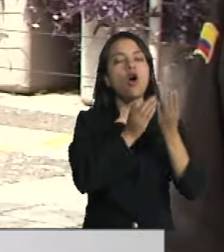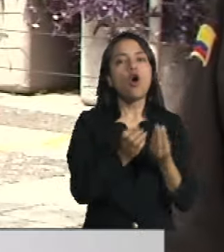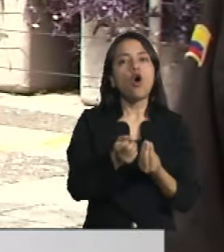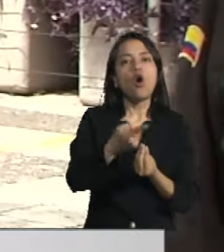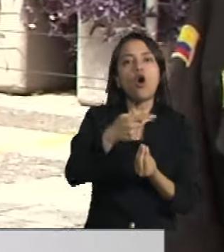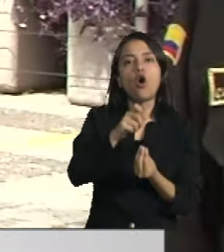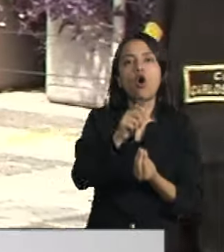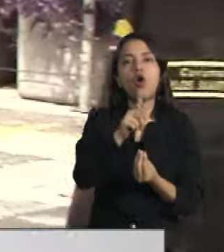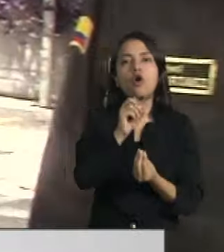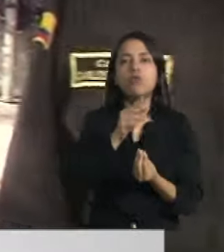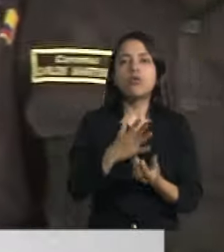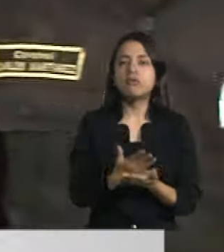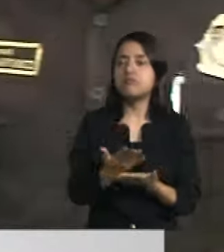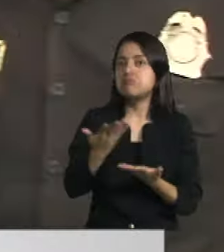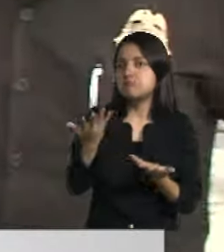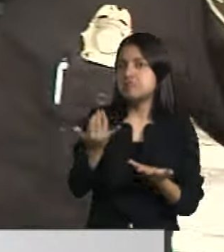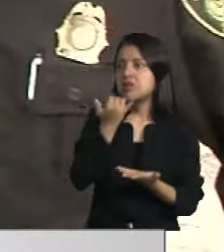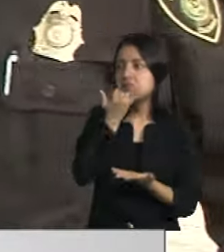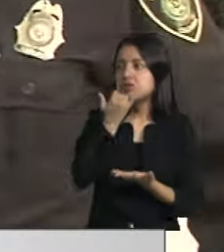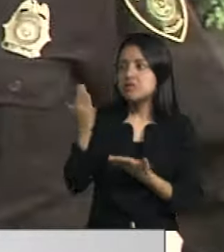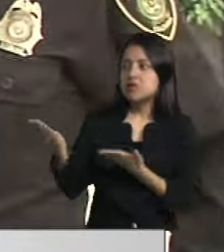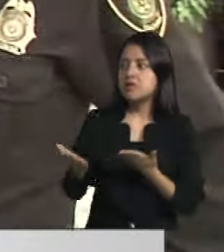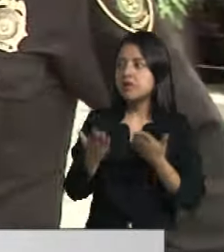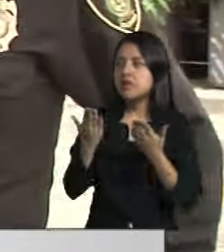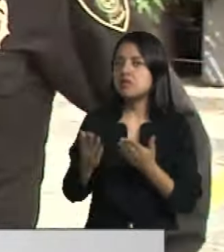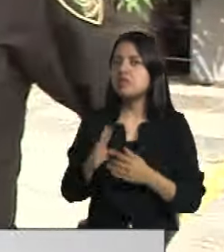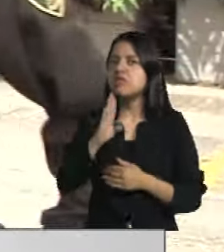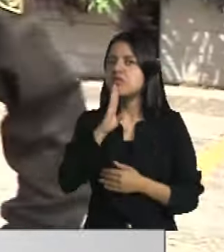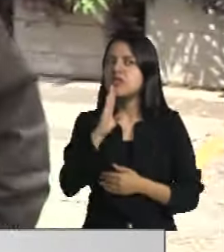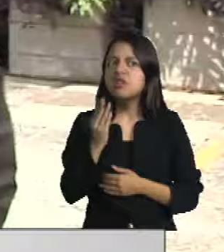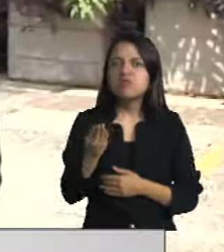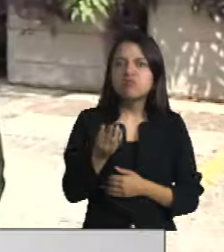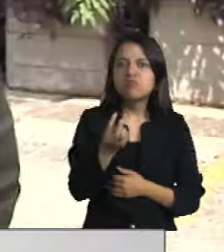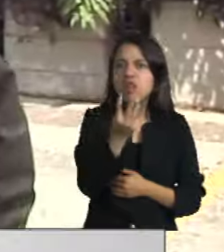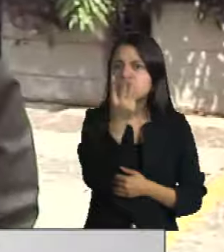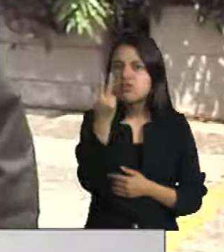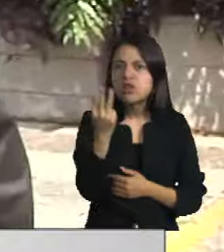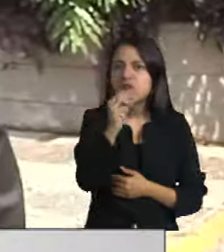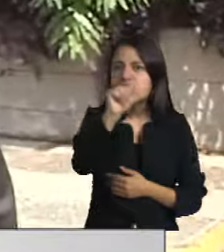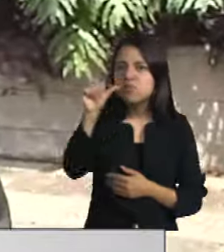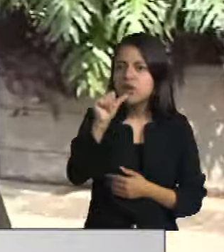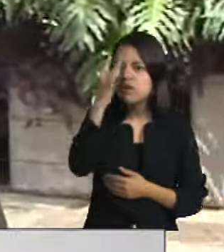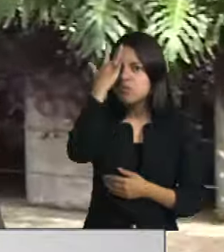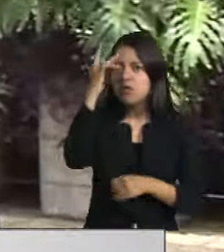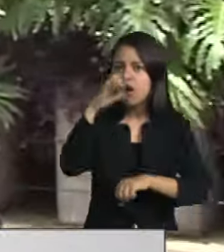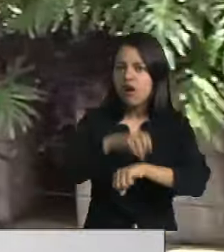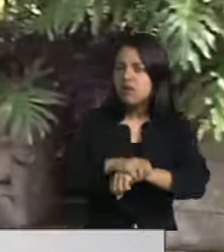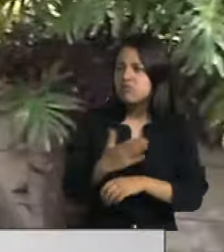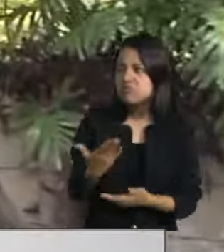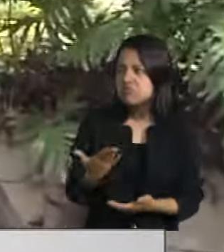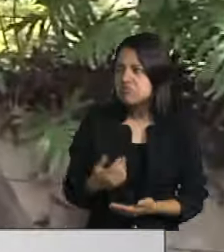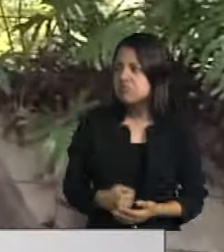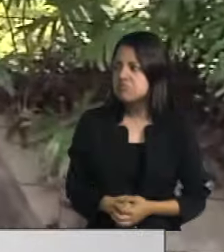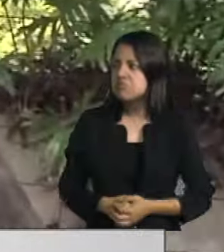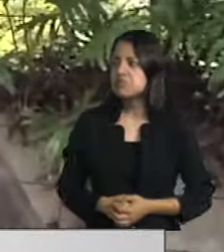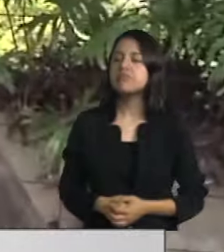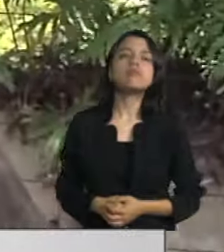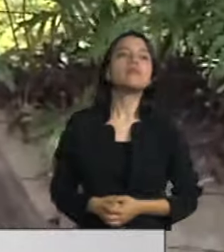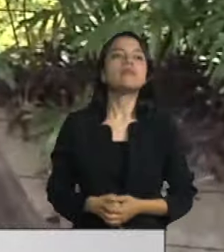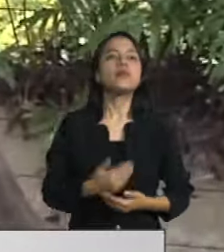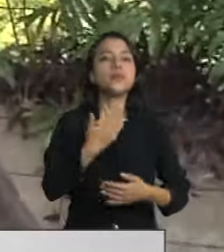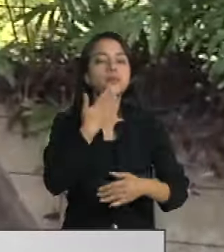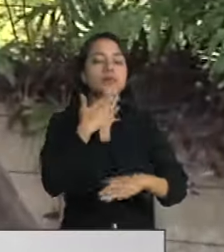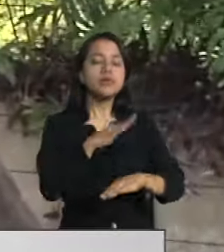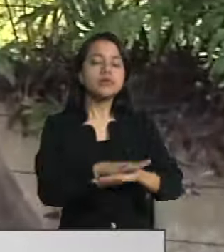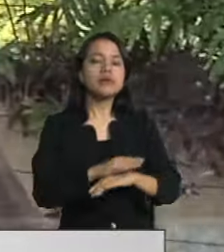algunas particularidades. Coronel, bienvenido a Noticentro 1 CMI. ¿Quiénes son estas mujeres y por qué fueron capturadas? Buenas tardes. Esta es una operación que se